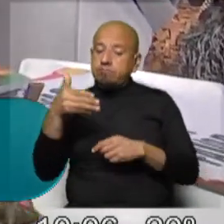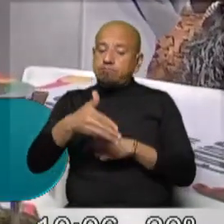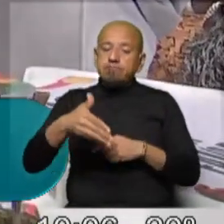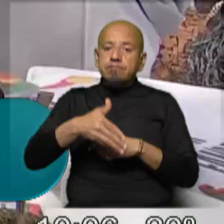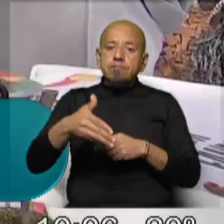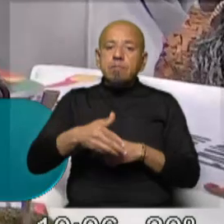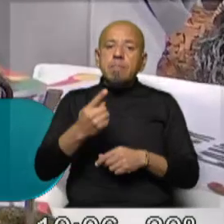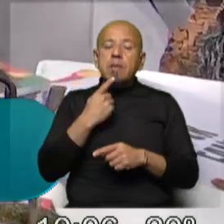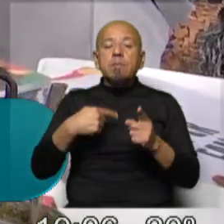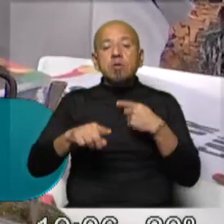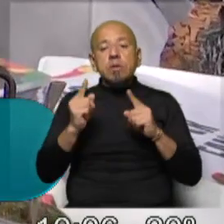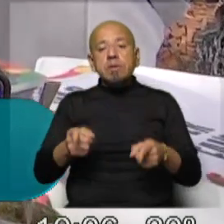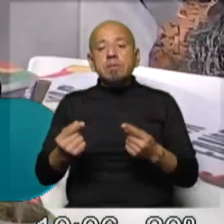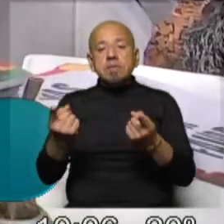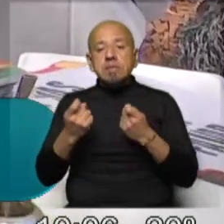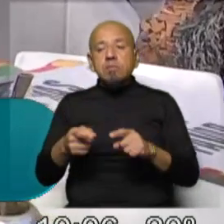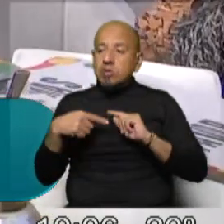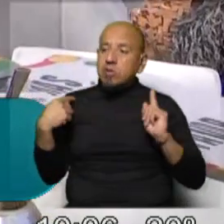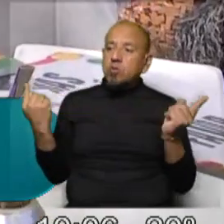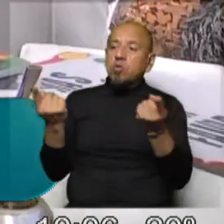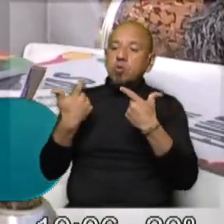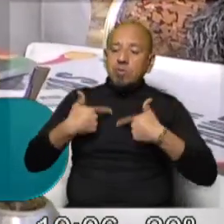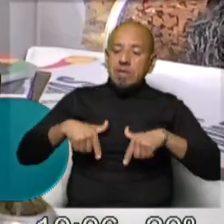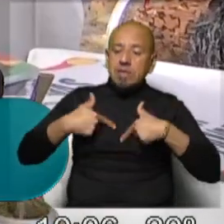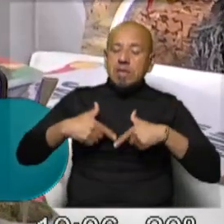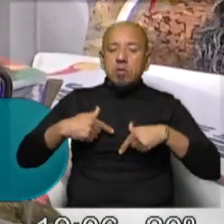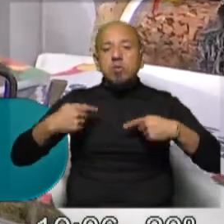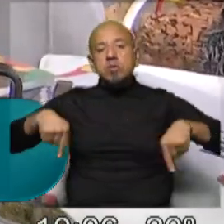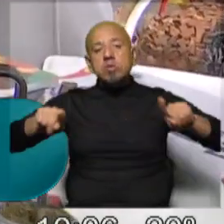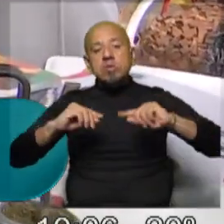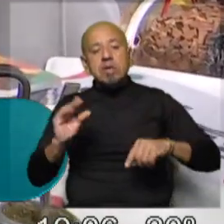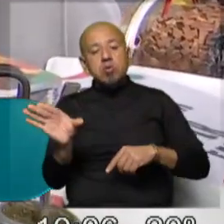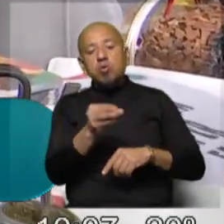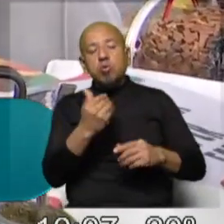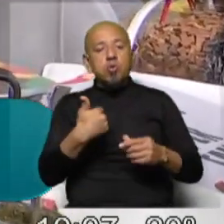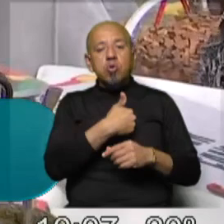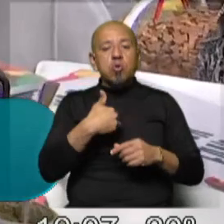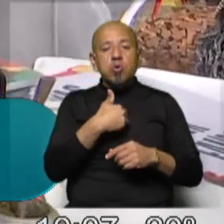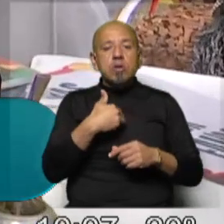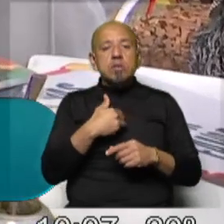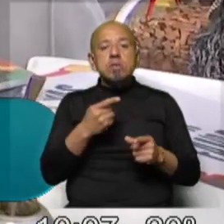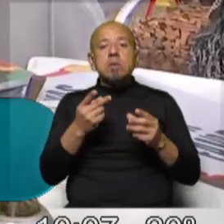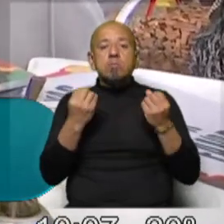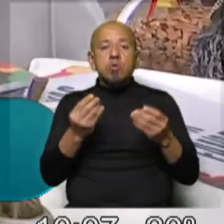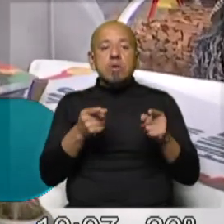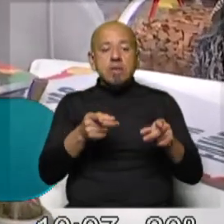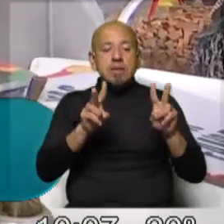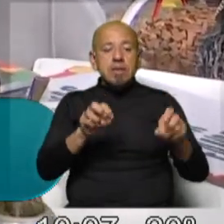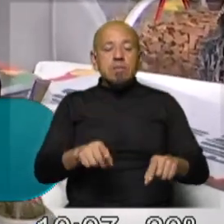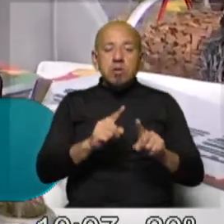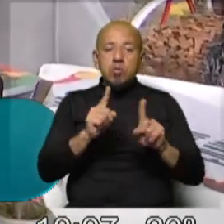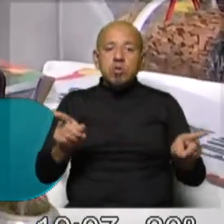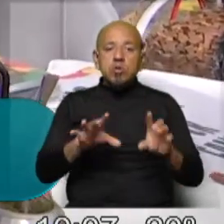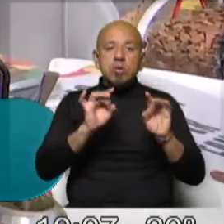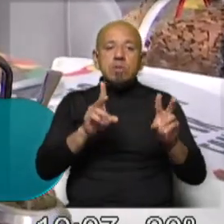las políticas, pero también necesitamos a todos los ministerios y a todos los actores involucrados en este tema, porque este no es un tema